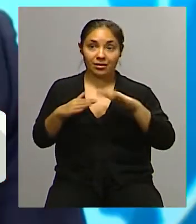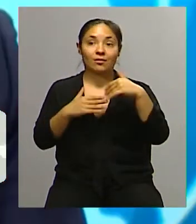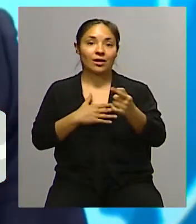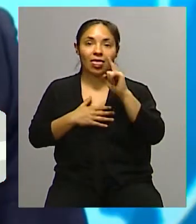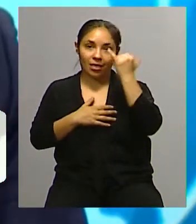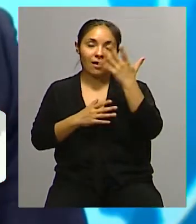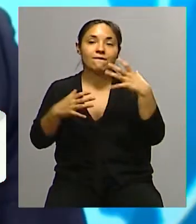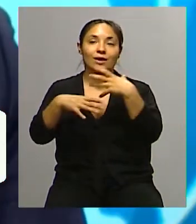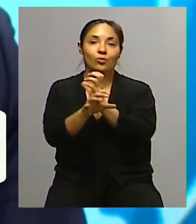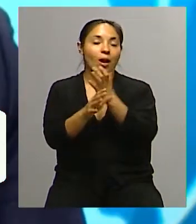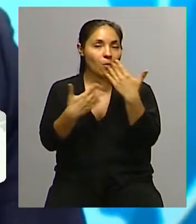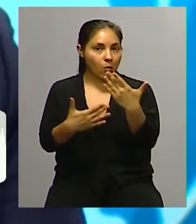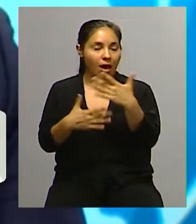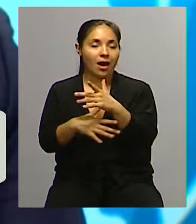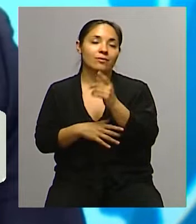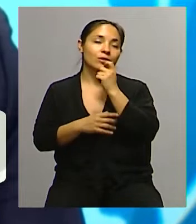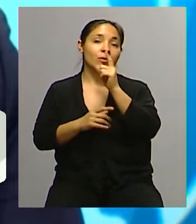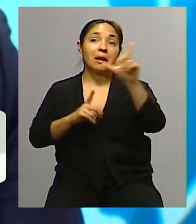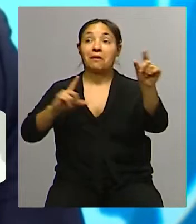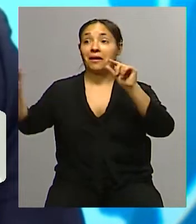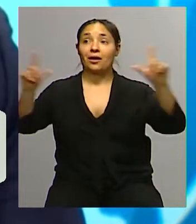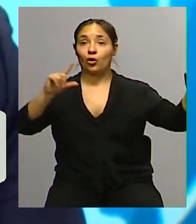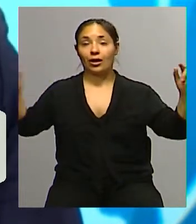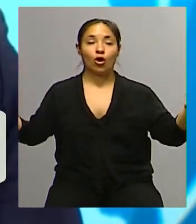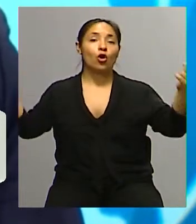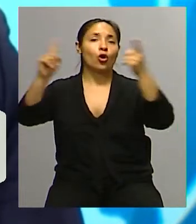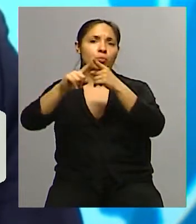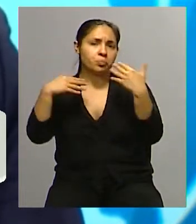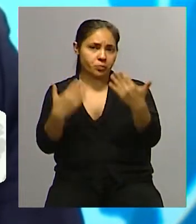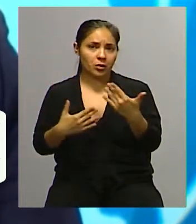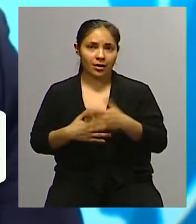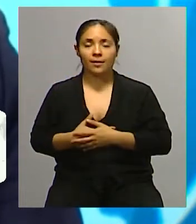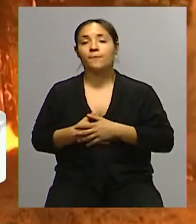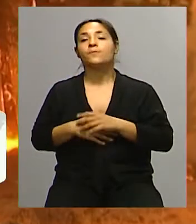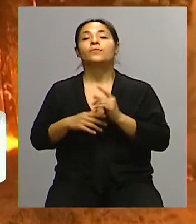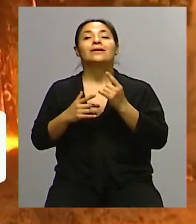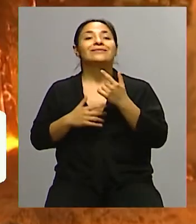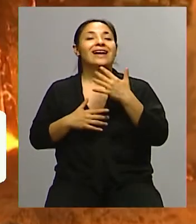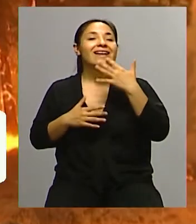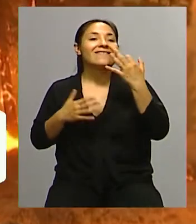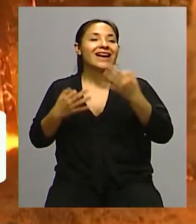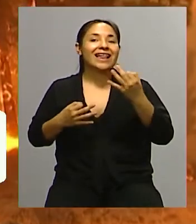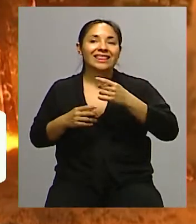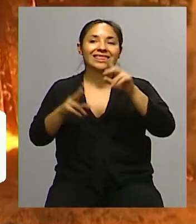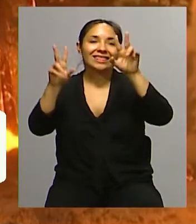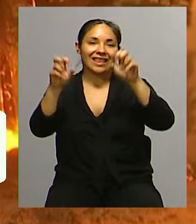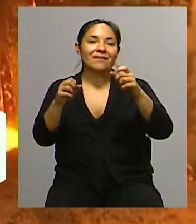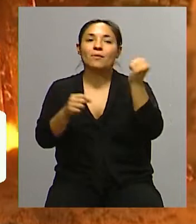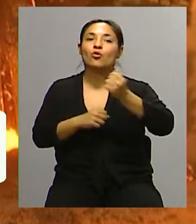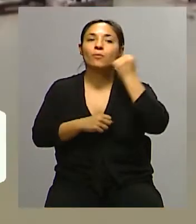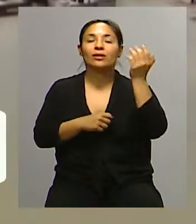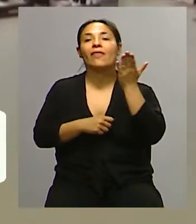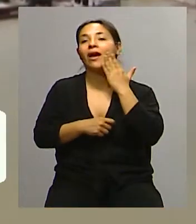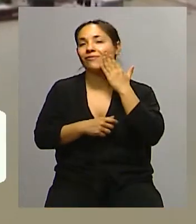hacer de manera virtual y remota, y las conectividades y demás, pero la realidad es que hay algunos temas que es importante hablarlos cara a cara. Sí,